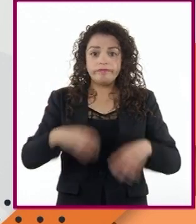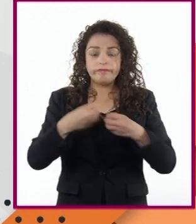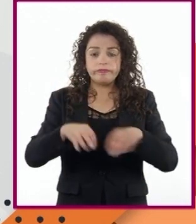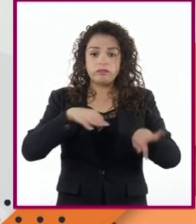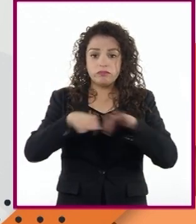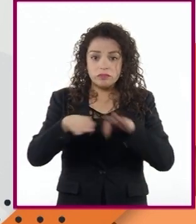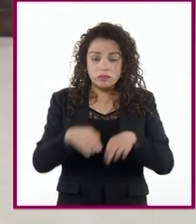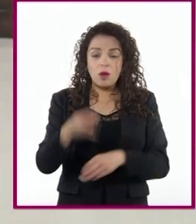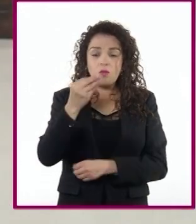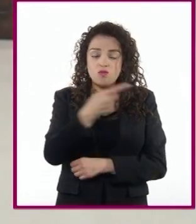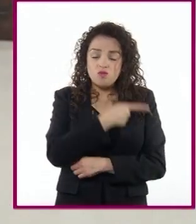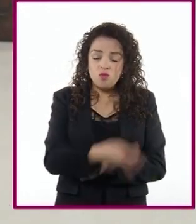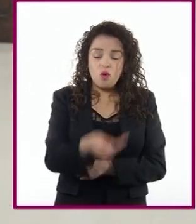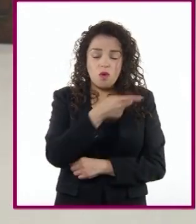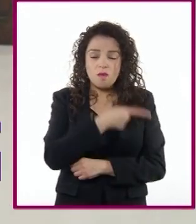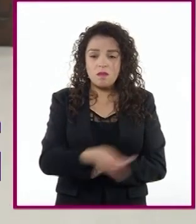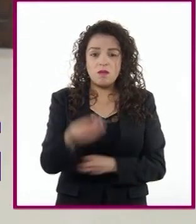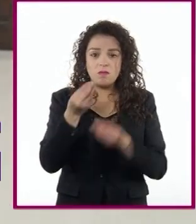pobreza.